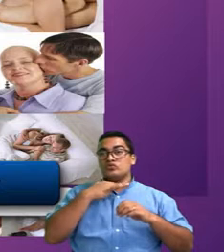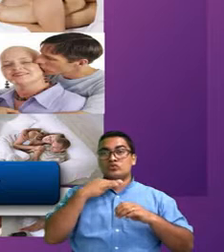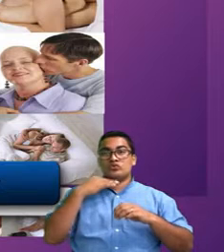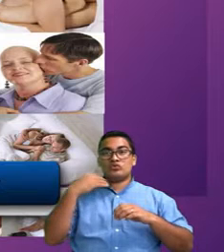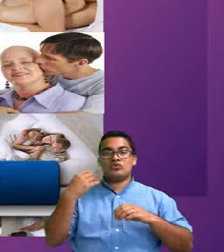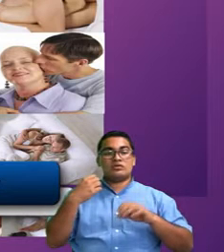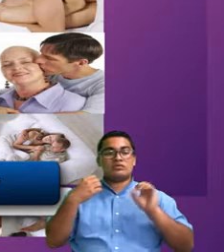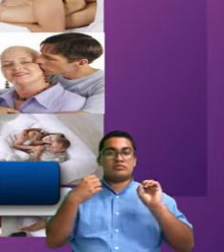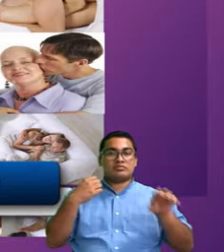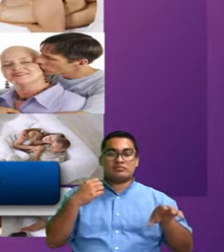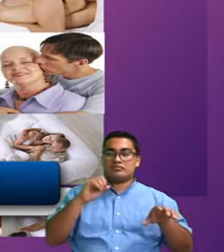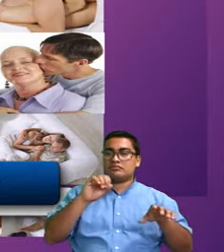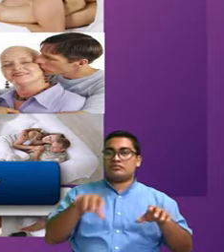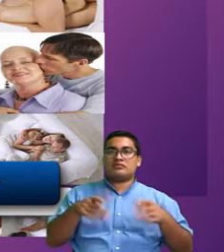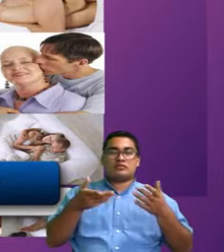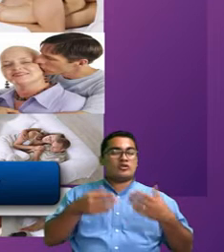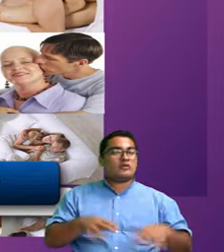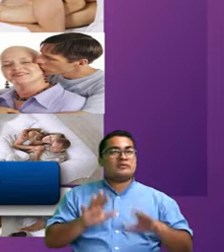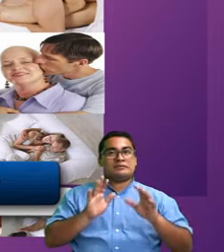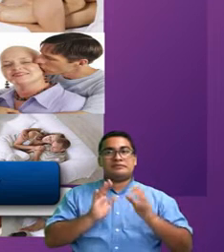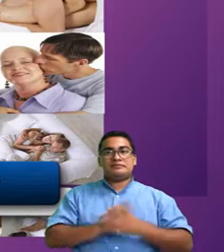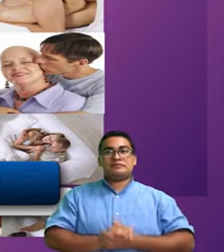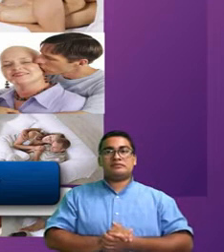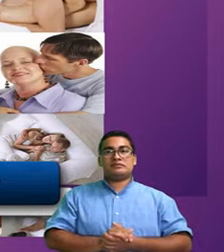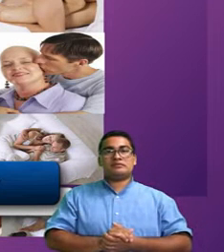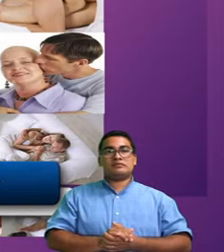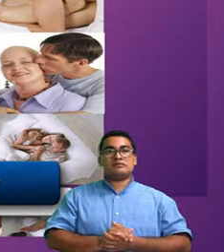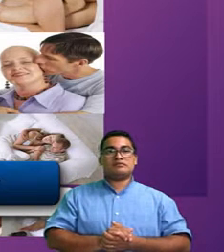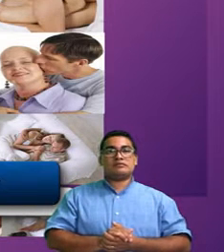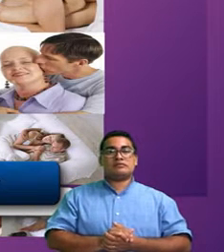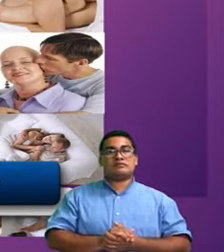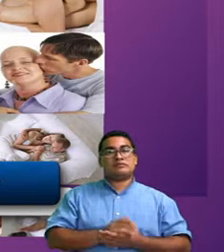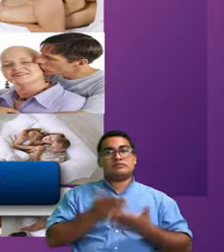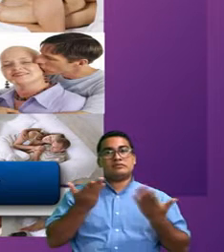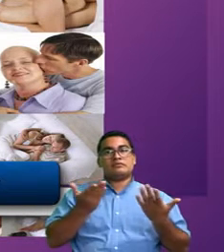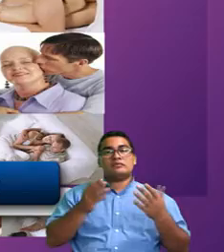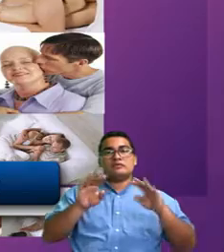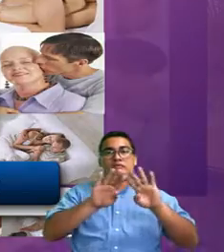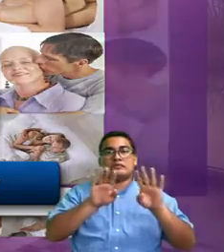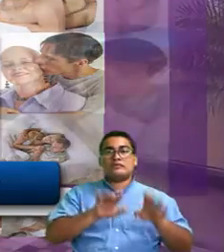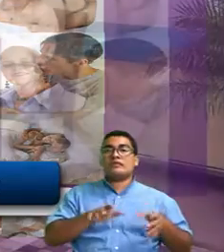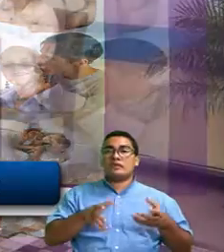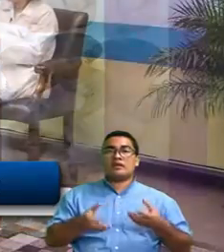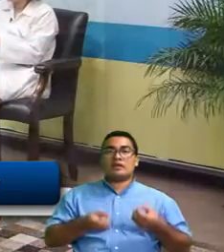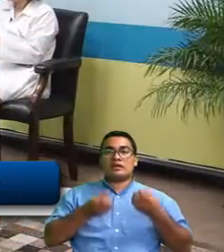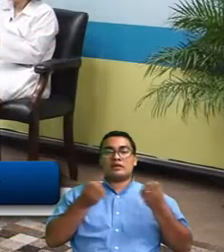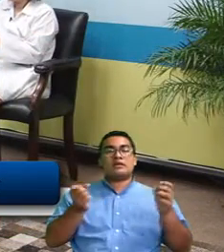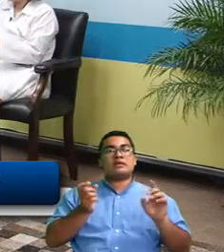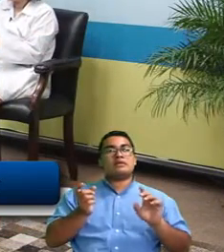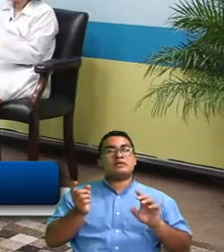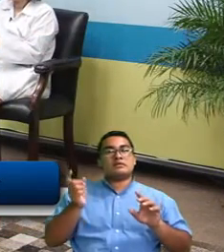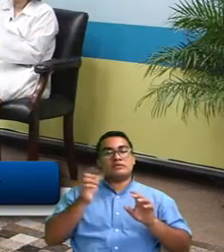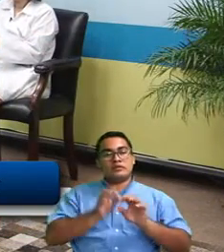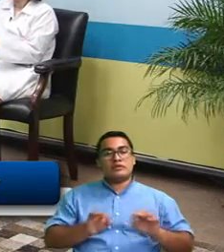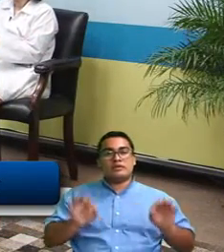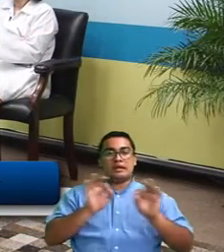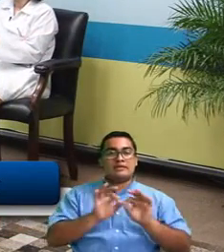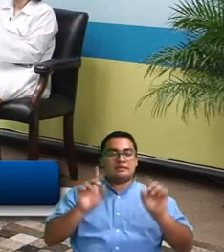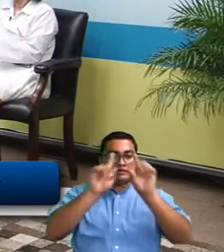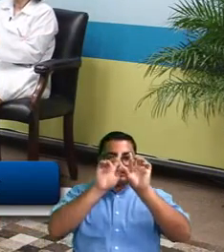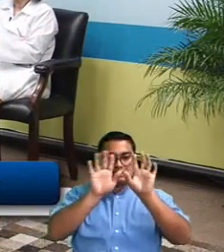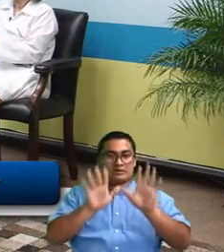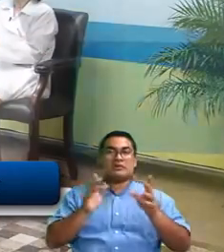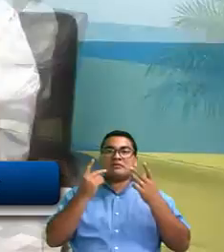diferente para su ropa normal y su ropa interior. Entonces, esto las mujeres con cáncer lo tienen que tener presente,